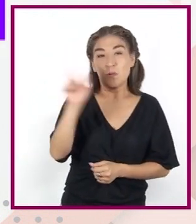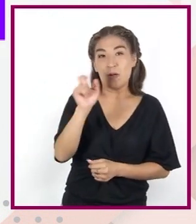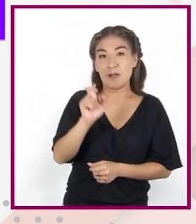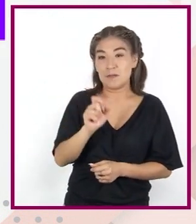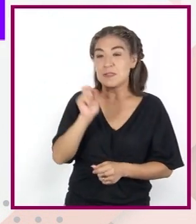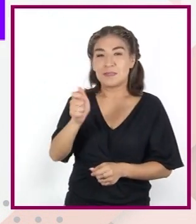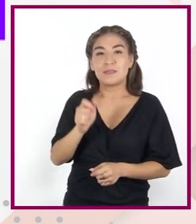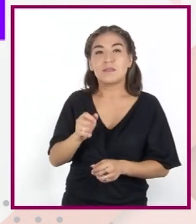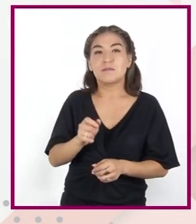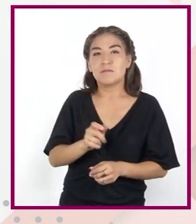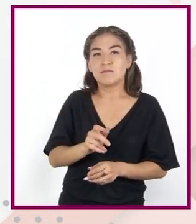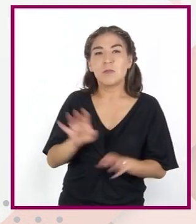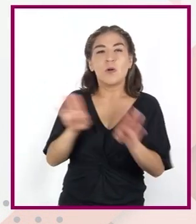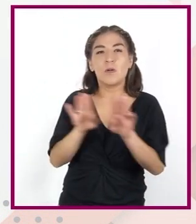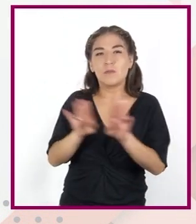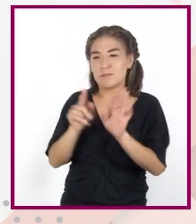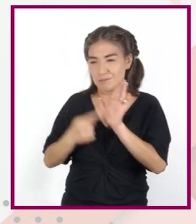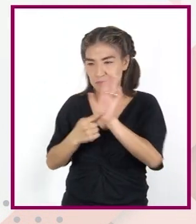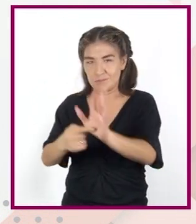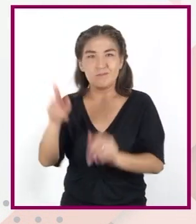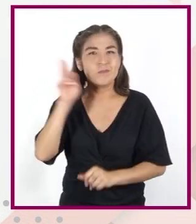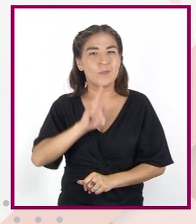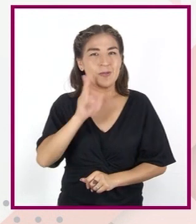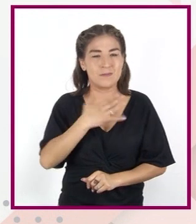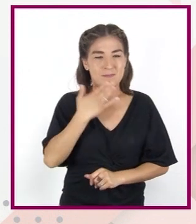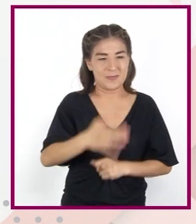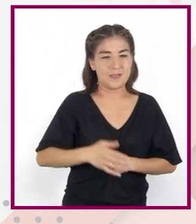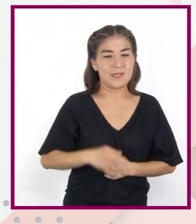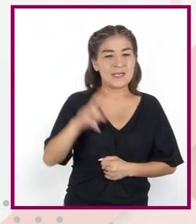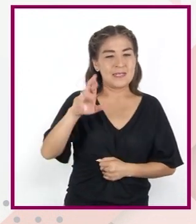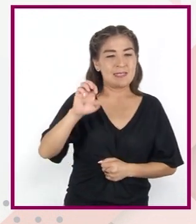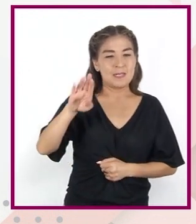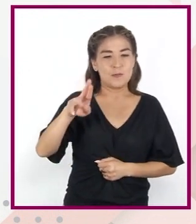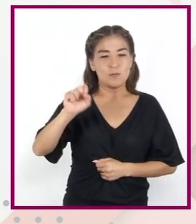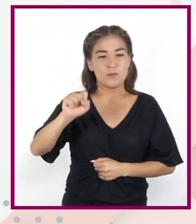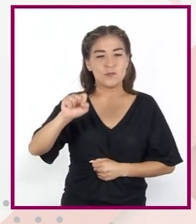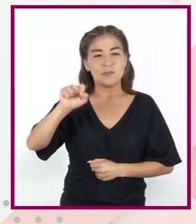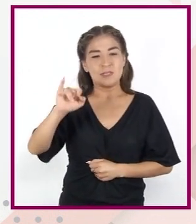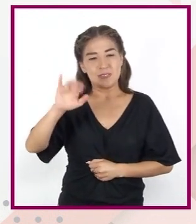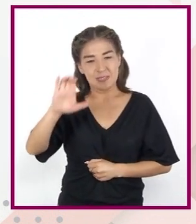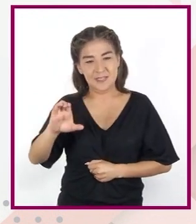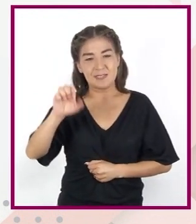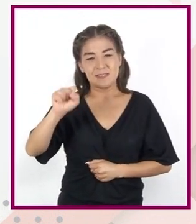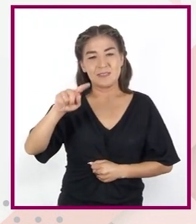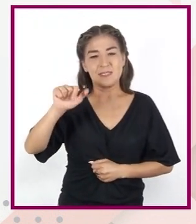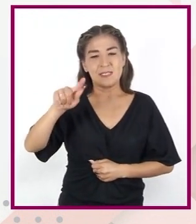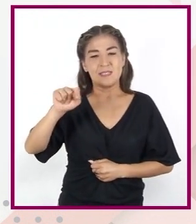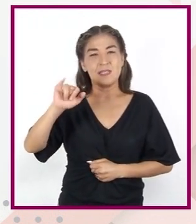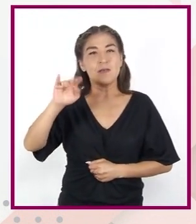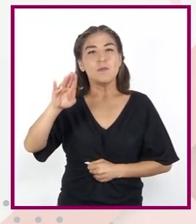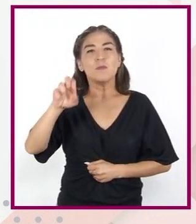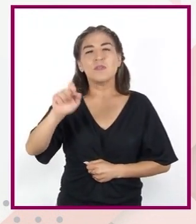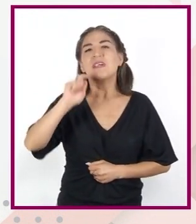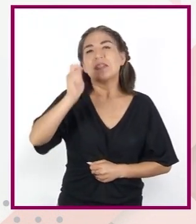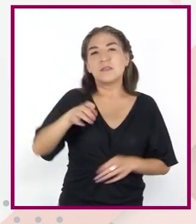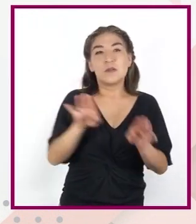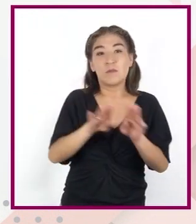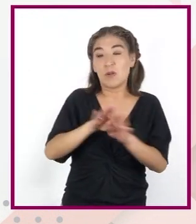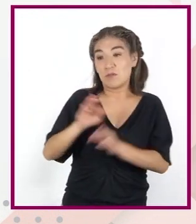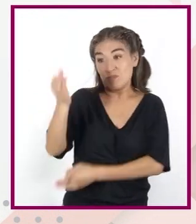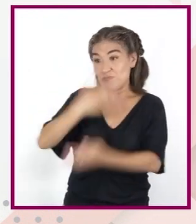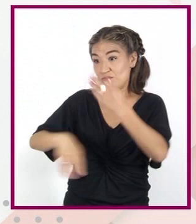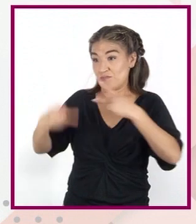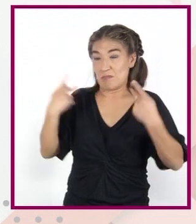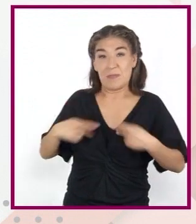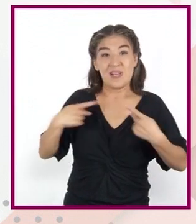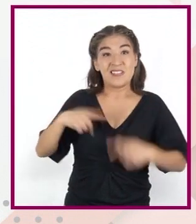palabra comprobar. El latinismo rebus sic stantibus establece que alguien no puede ser obligado del